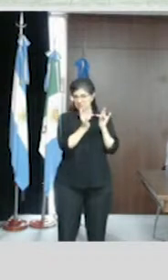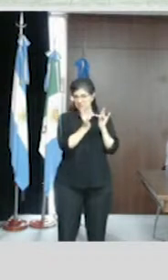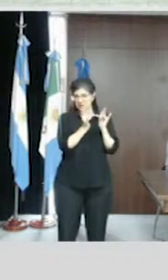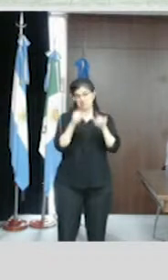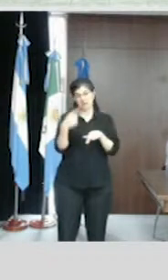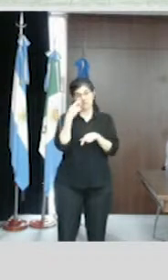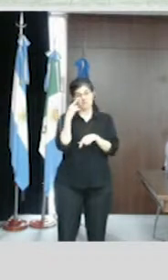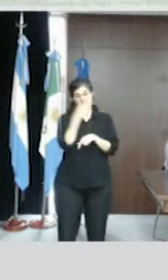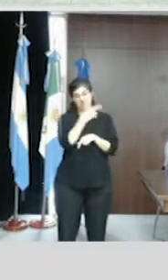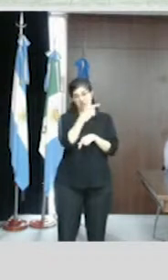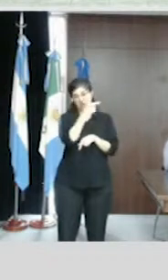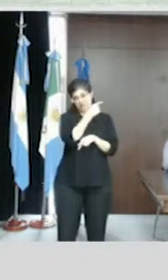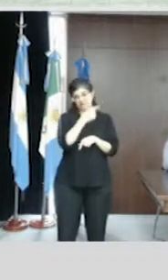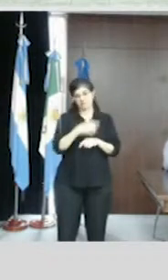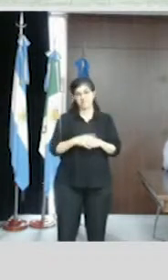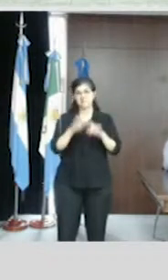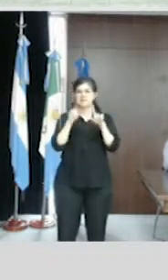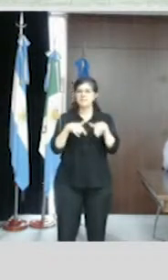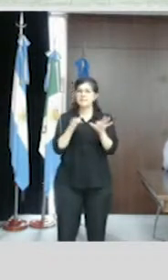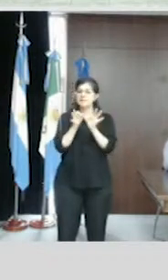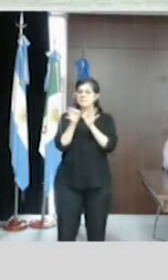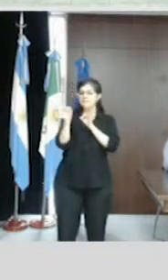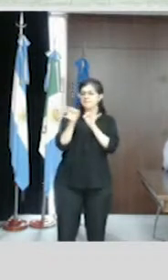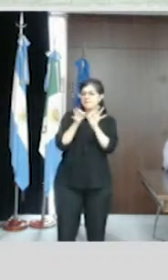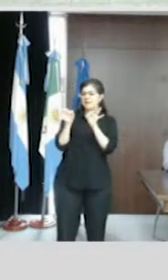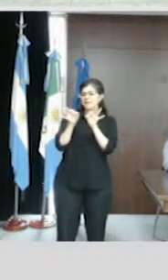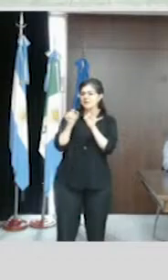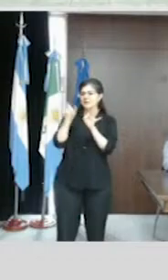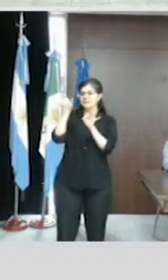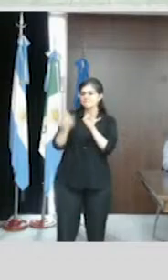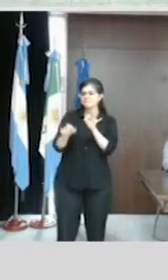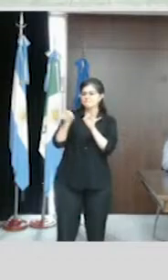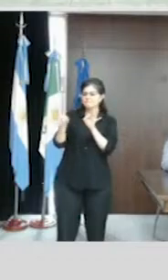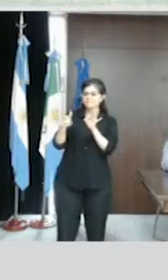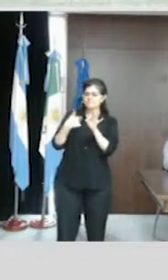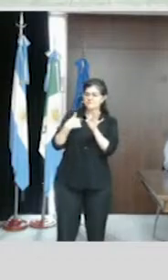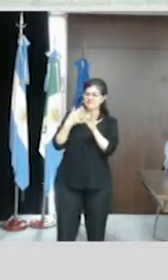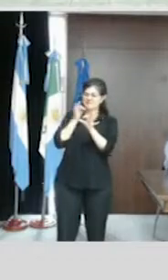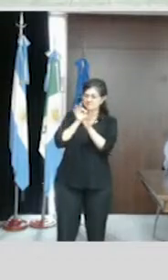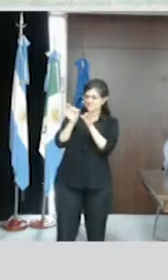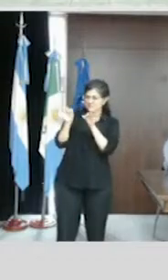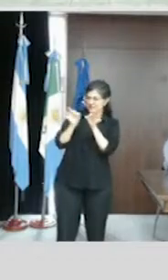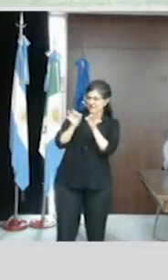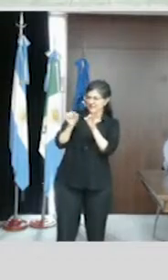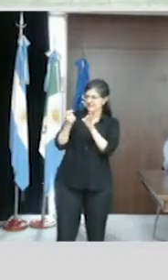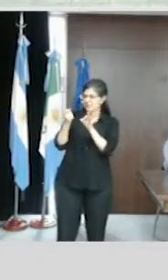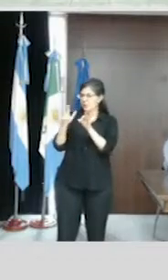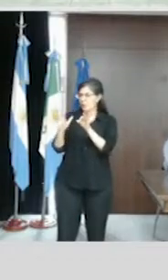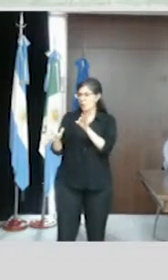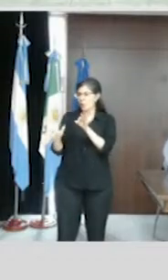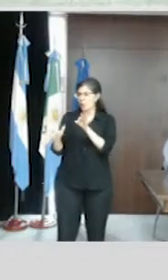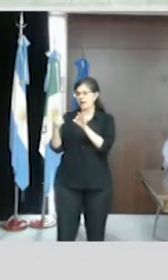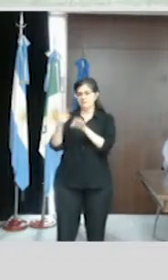Y otra cosa que tengo que medir como médico siempre y como paliativista lo tenemos muy, muy presente es el desgaste del